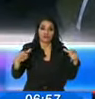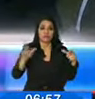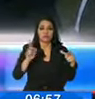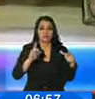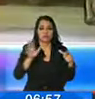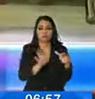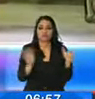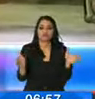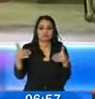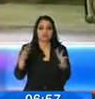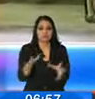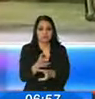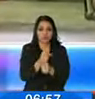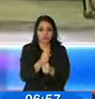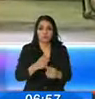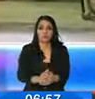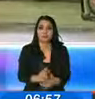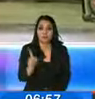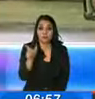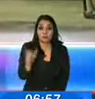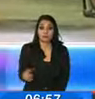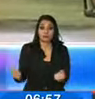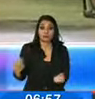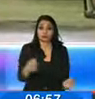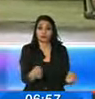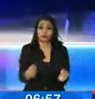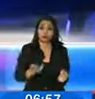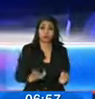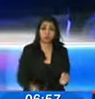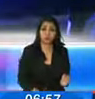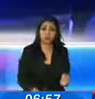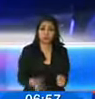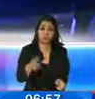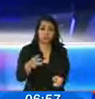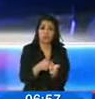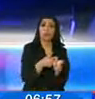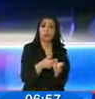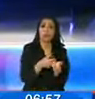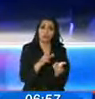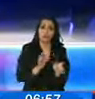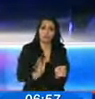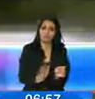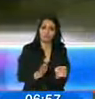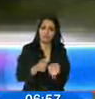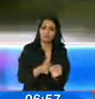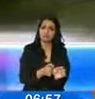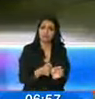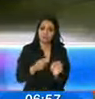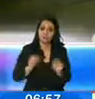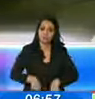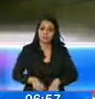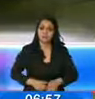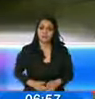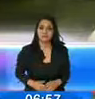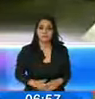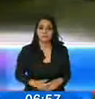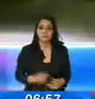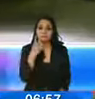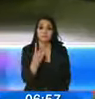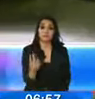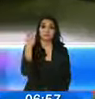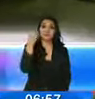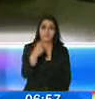cargamento. Al parecer uno de ellos habría detenido al segundo y evitó así una desgracia mayor. Al percatarse que el